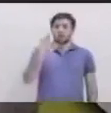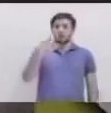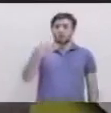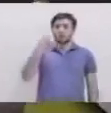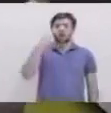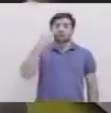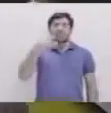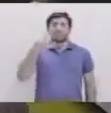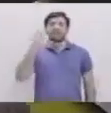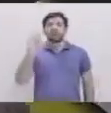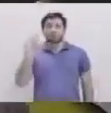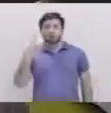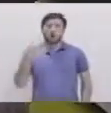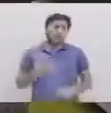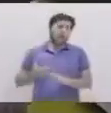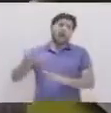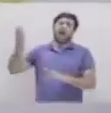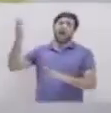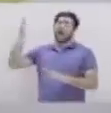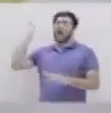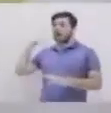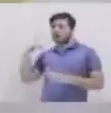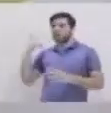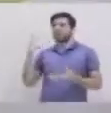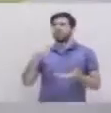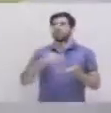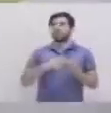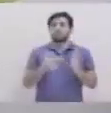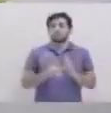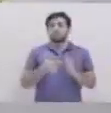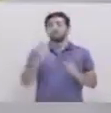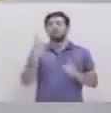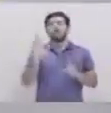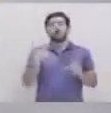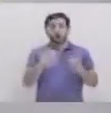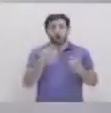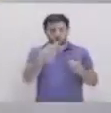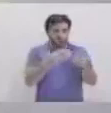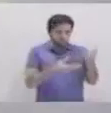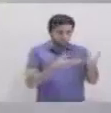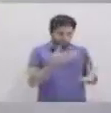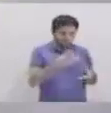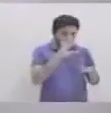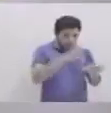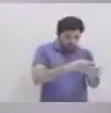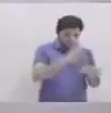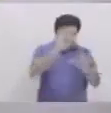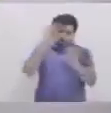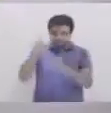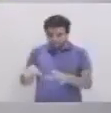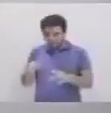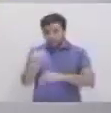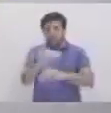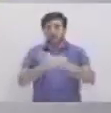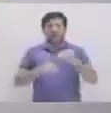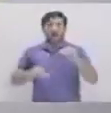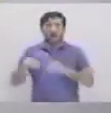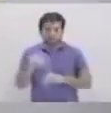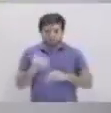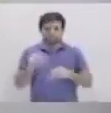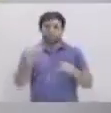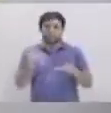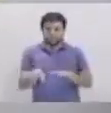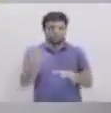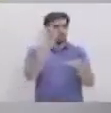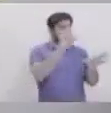¿sí? Pero el calórico era únicamente una transferencia, es decir, era una sustancia como tal que los objetos tenían, y esa se iba